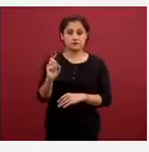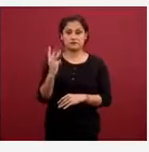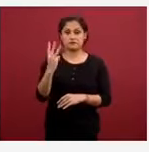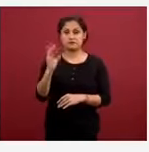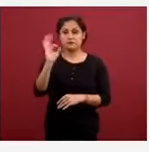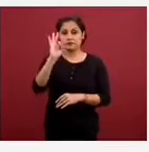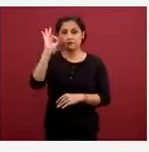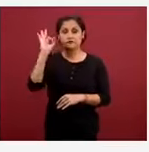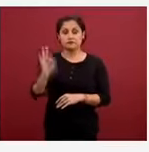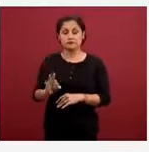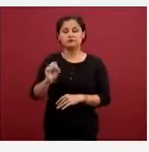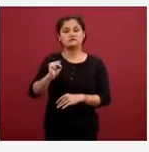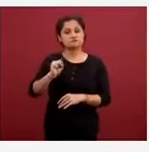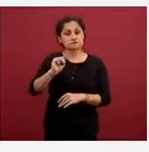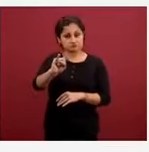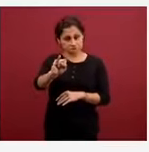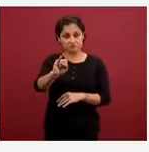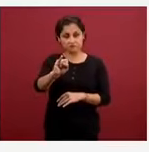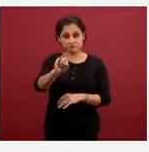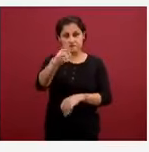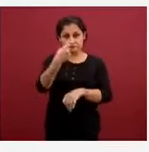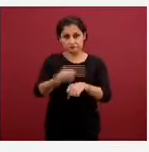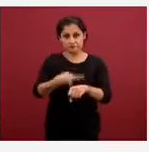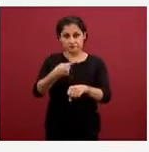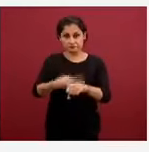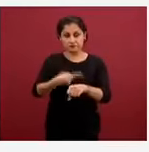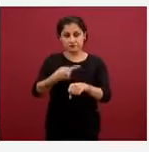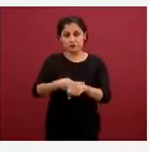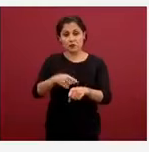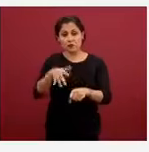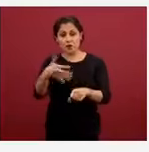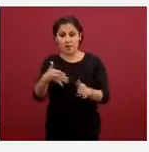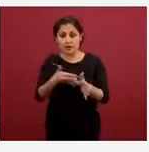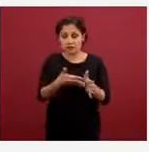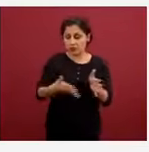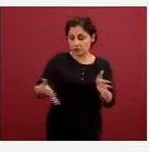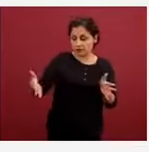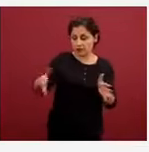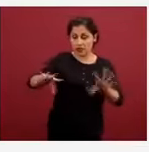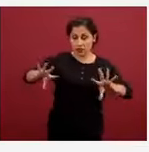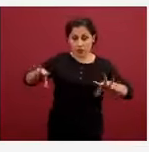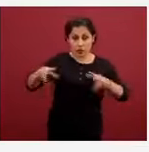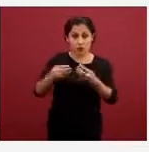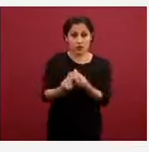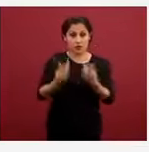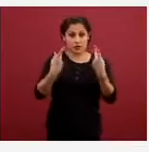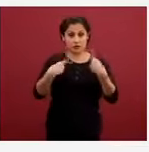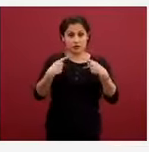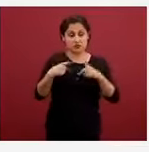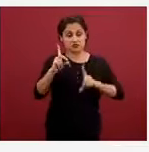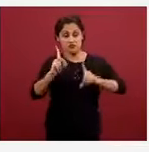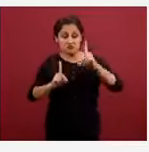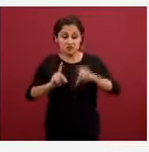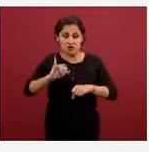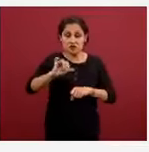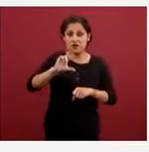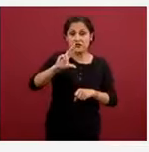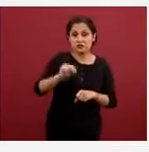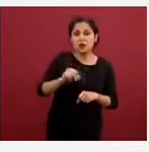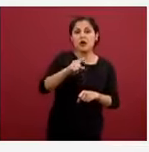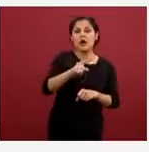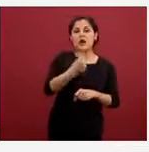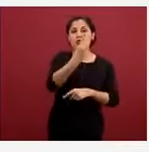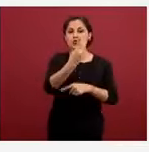de positividad. O sea, un tercio de todos los casos sospechosos están siendo COVID,